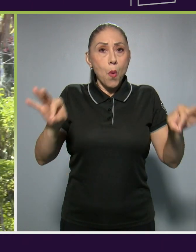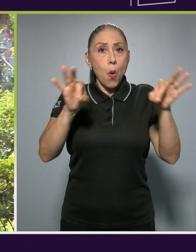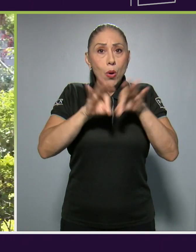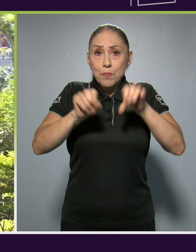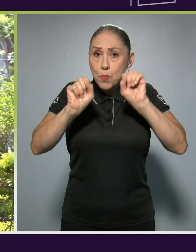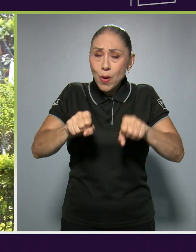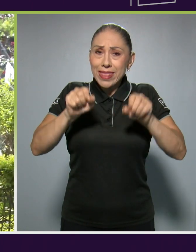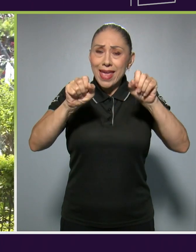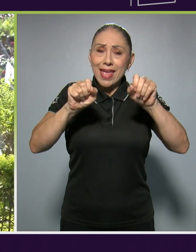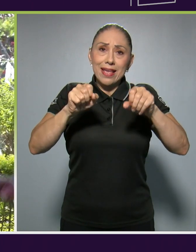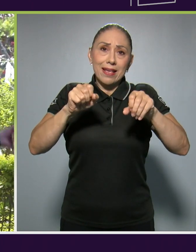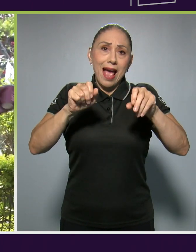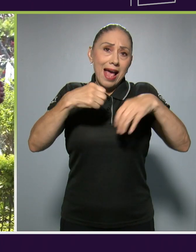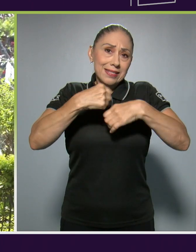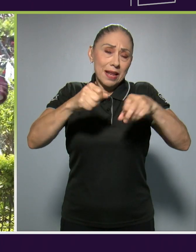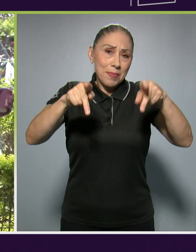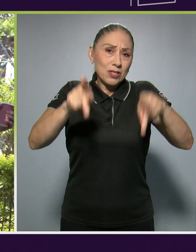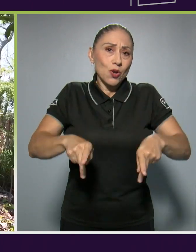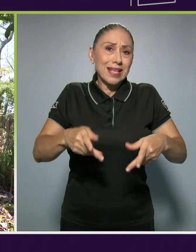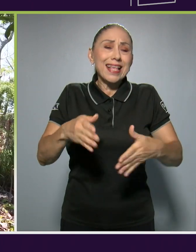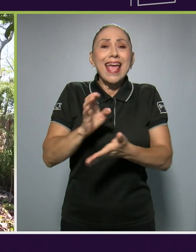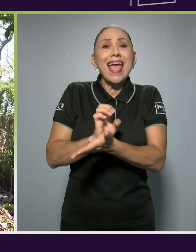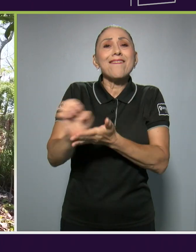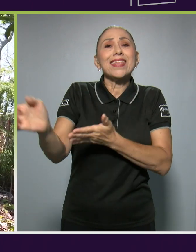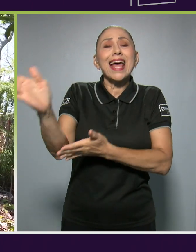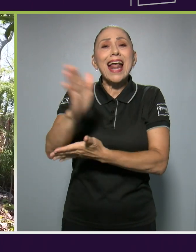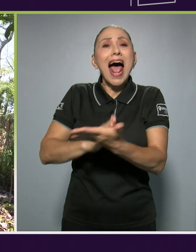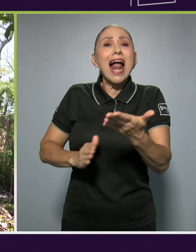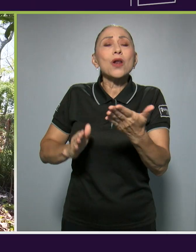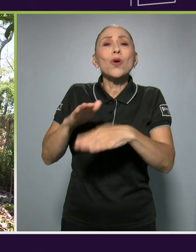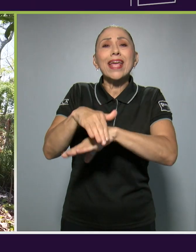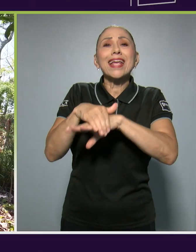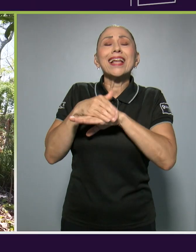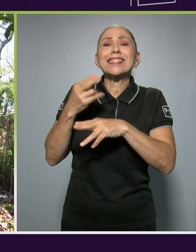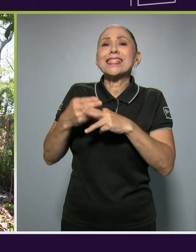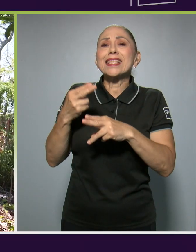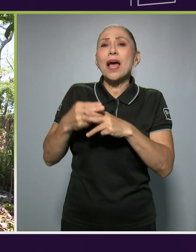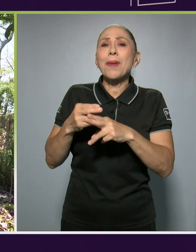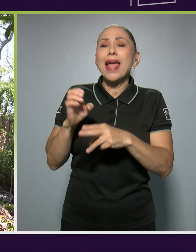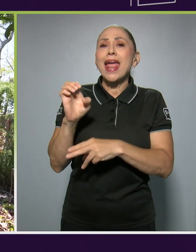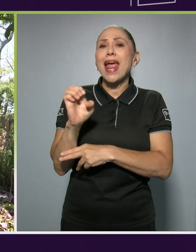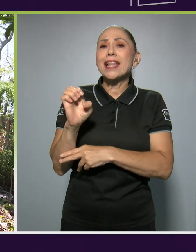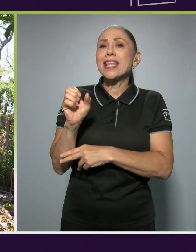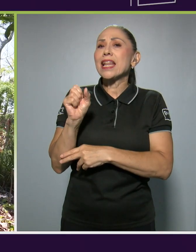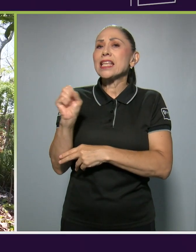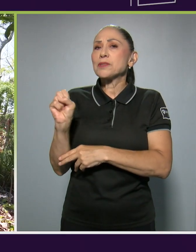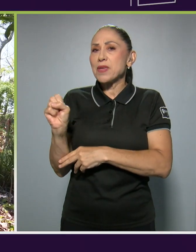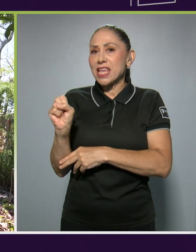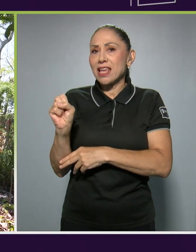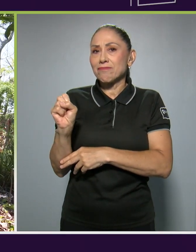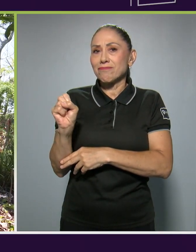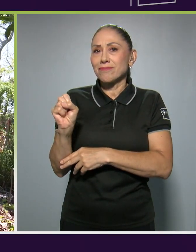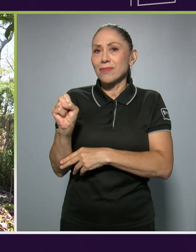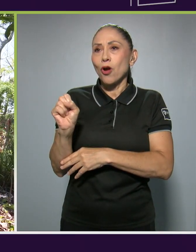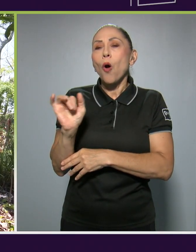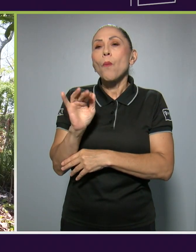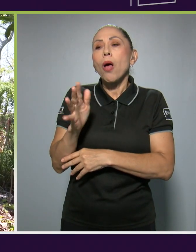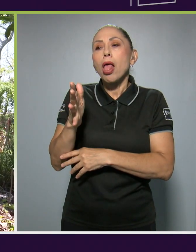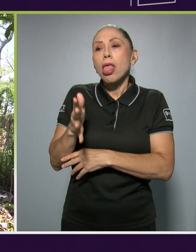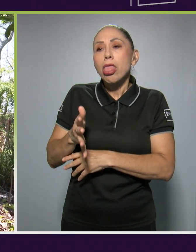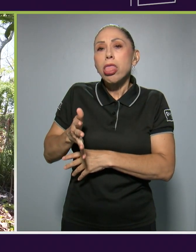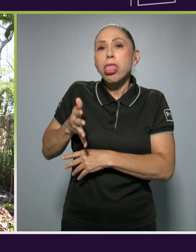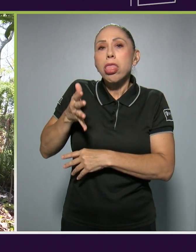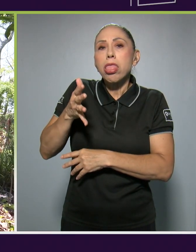es evitar algo que en inglés se llama elderly speaking, que uno le habla como más lento a las personas,